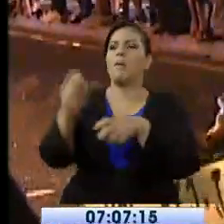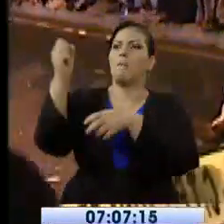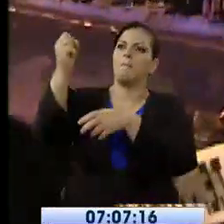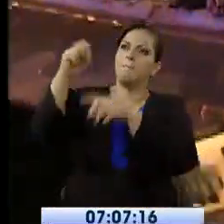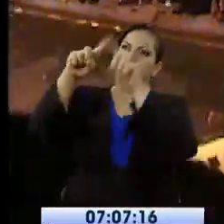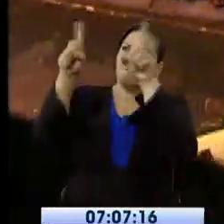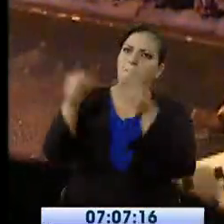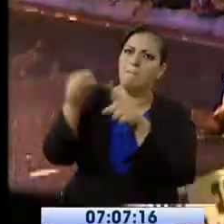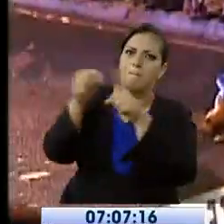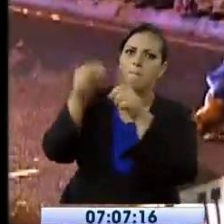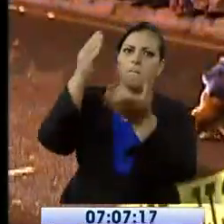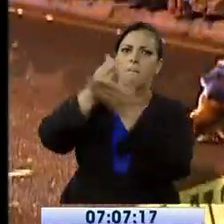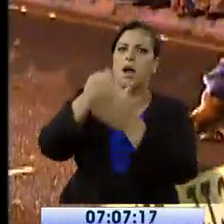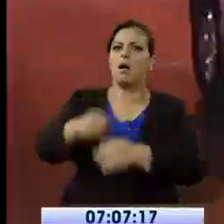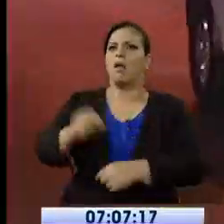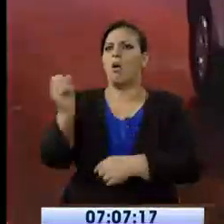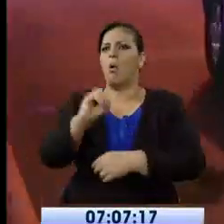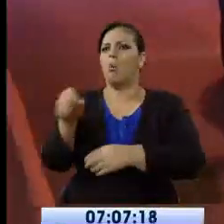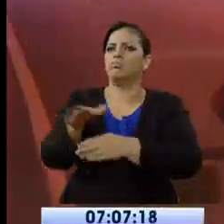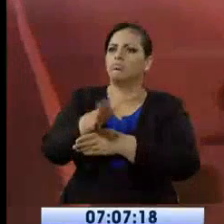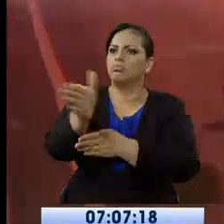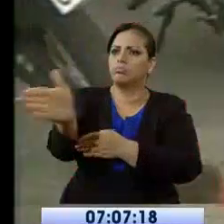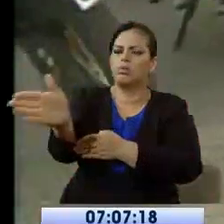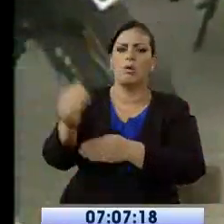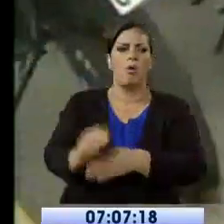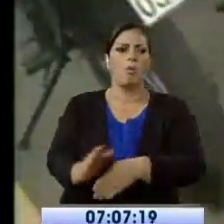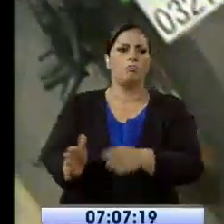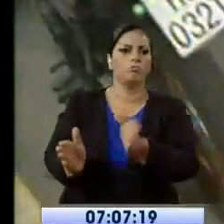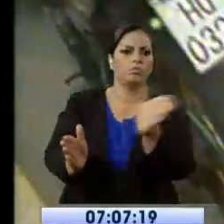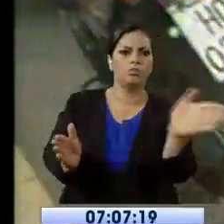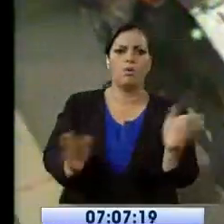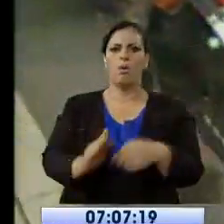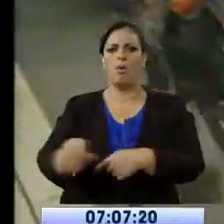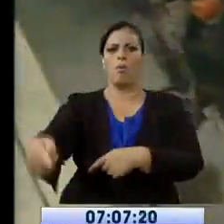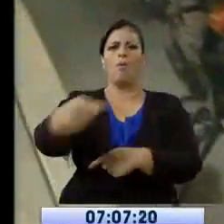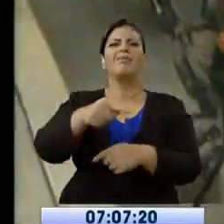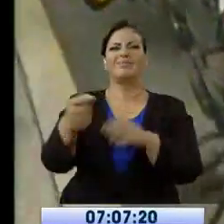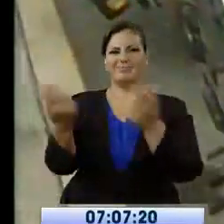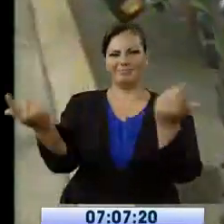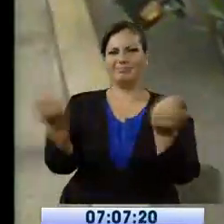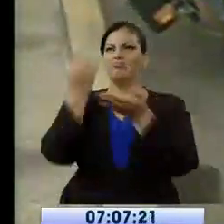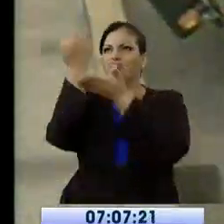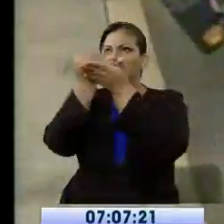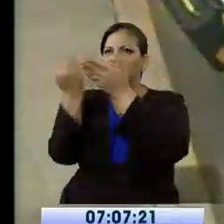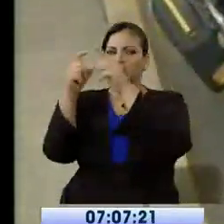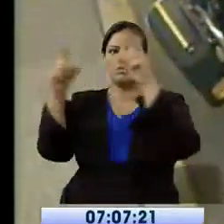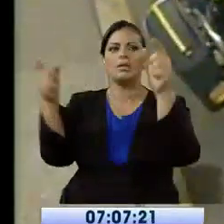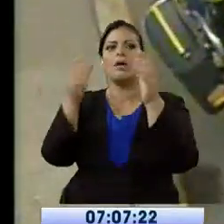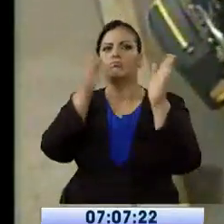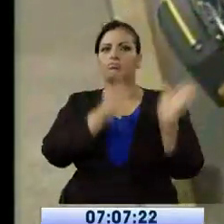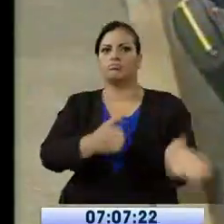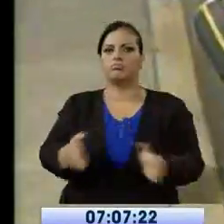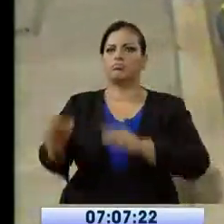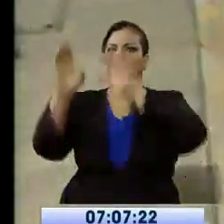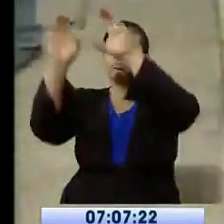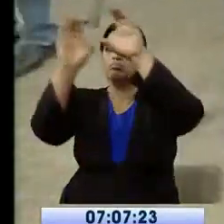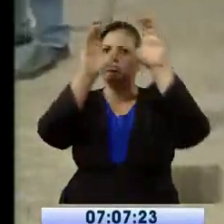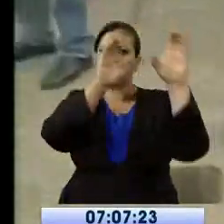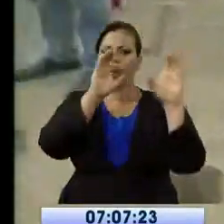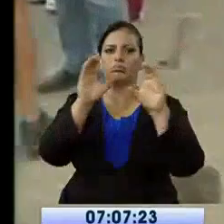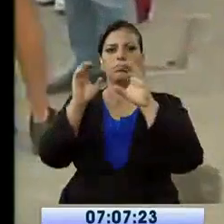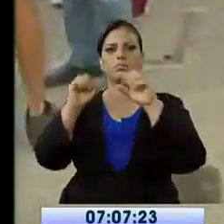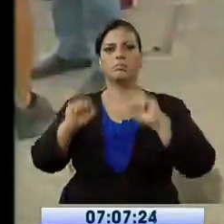motocicletas en este control enfocado a este tipo de vehículos de dos ruedas que no presenten